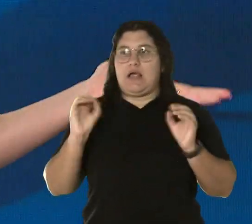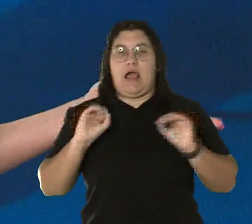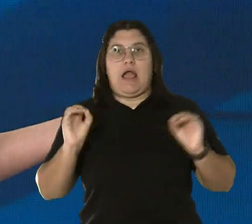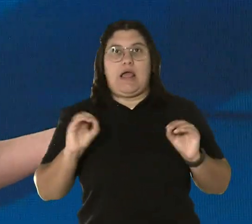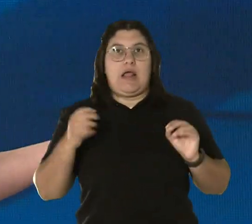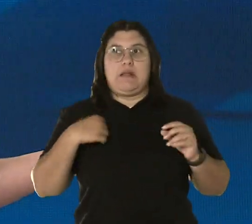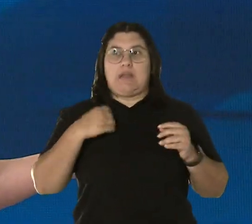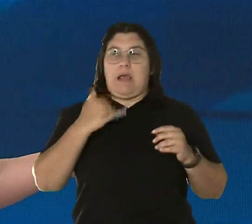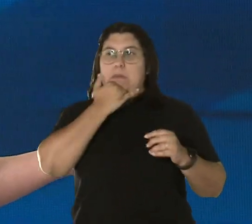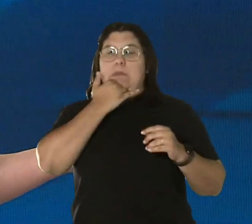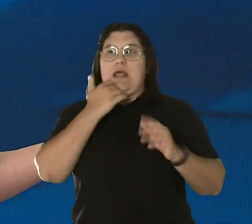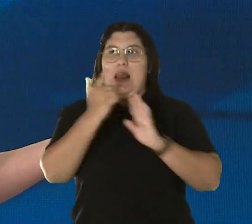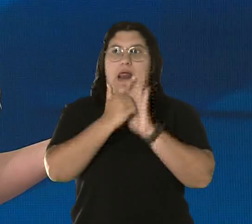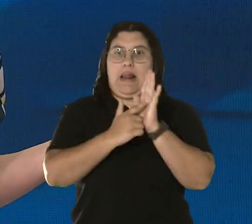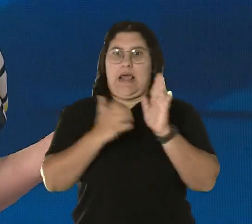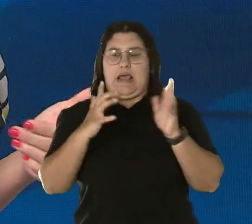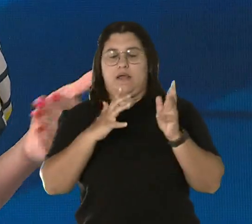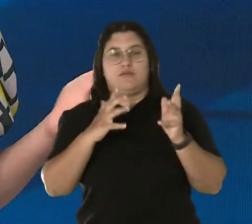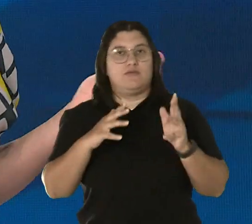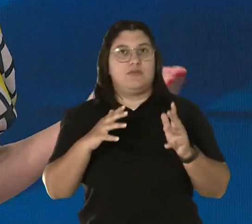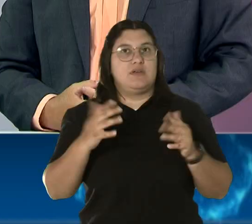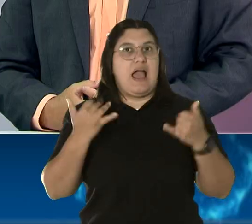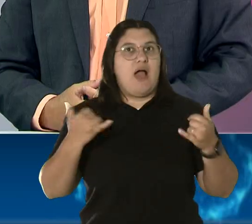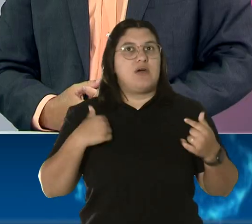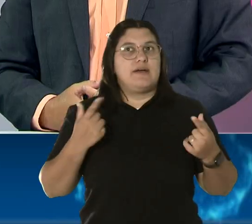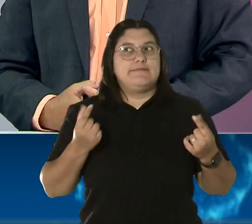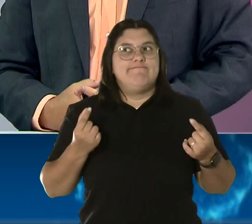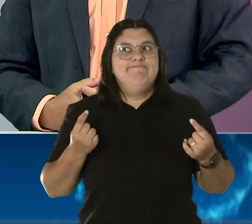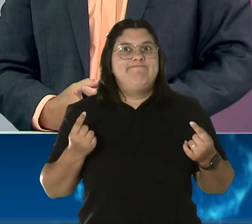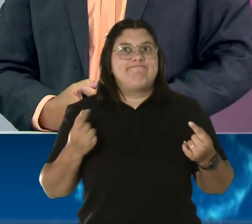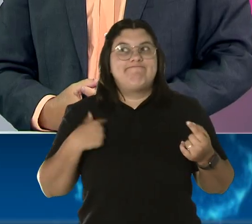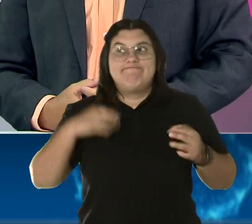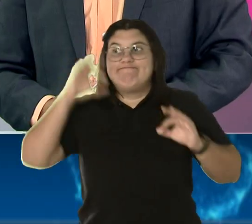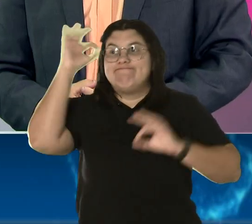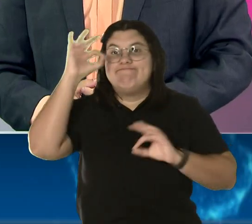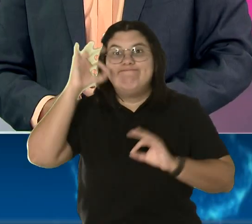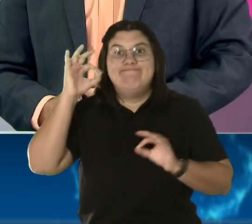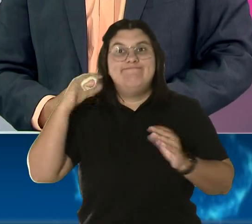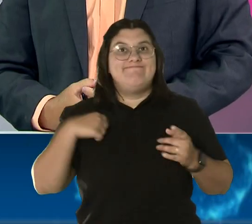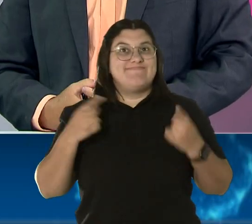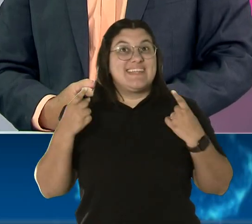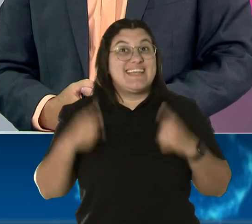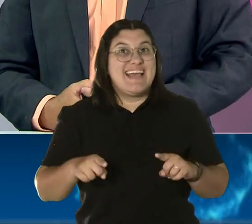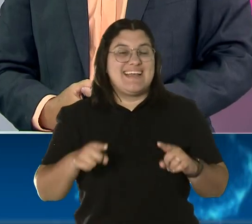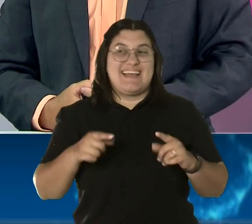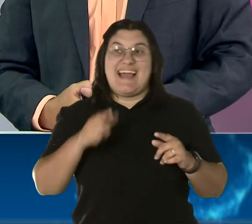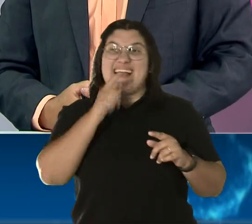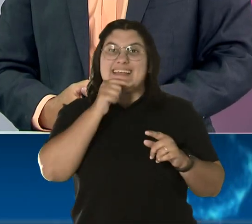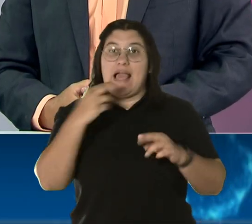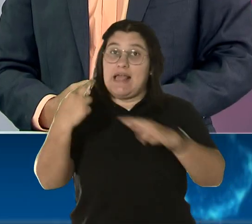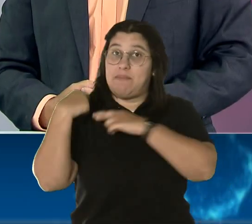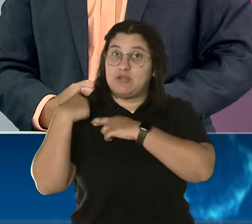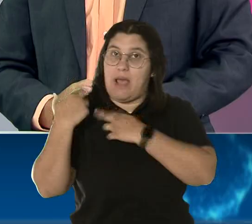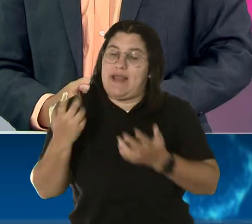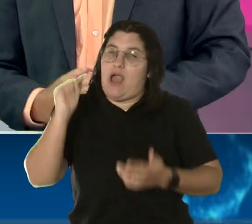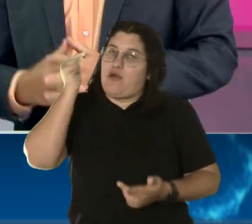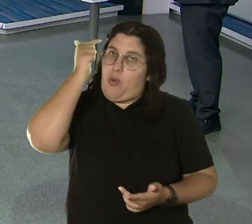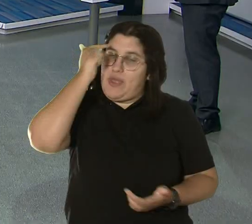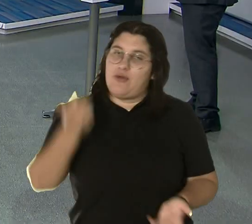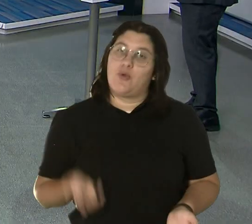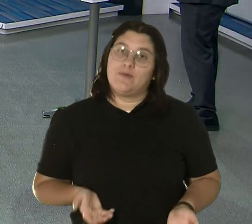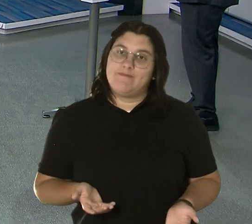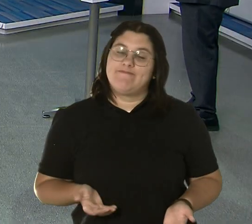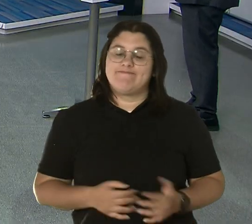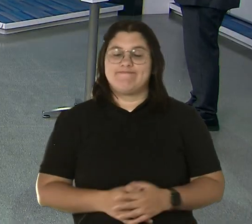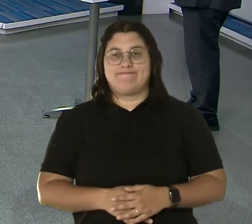la ley estaba vigente. Entonces ahora, ¿qué va a pasar? Nuevamente la responsabilidad es del gobierno y tiene que atenderlo. En el caso